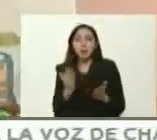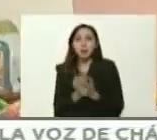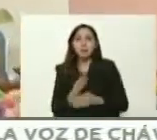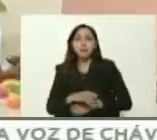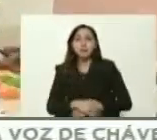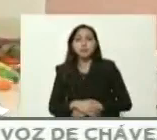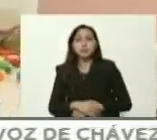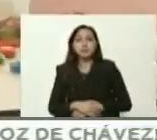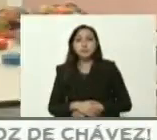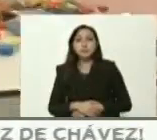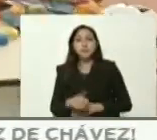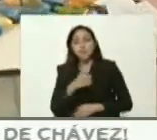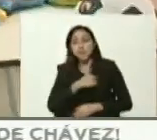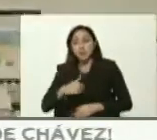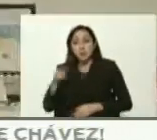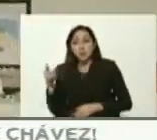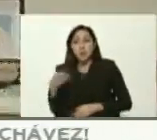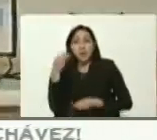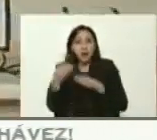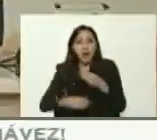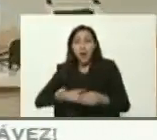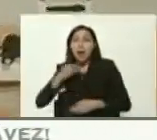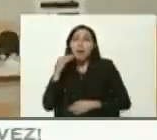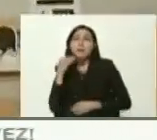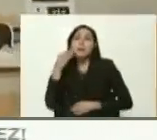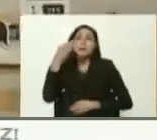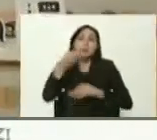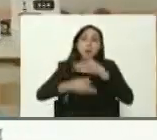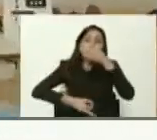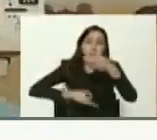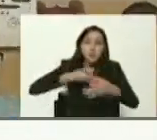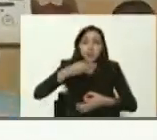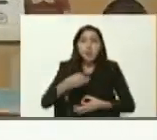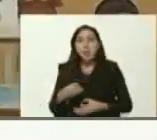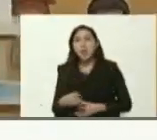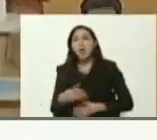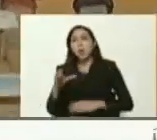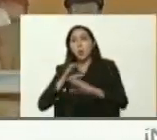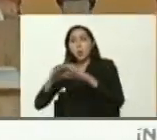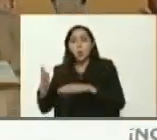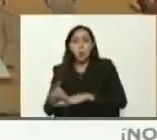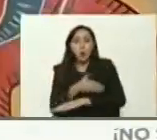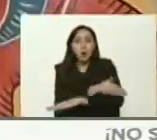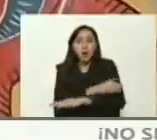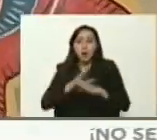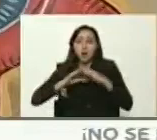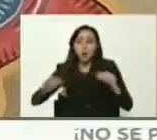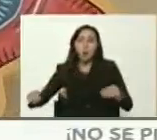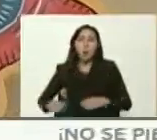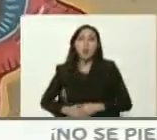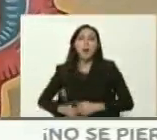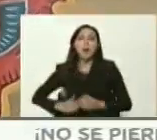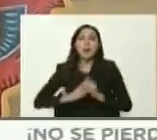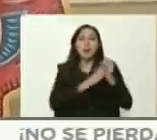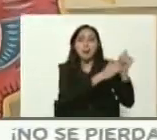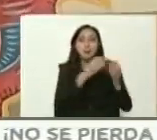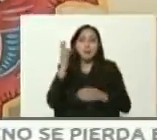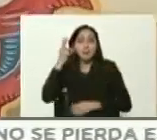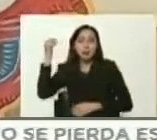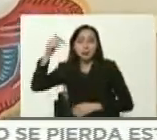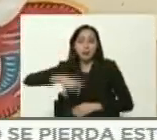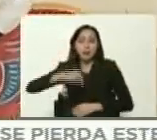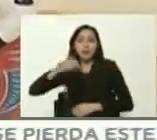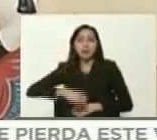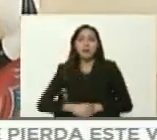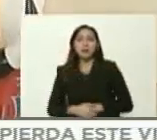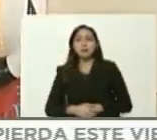bueno, quiero que sea ella la que cuente esta experiencia que acabamos de compartir con todas las madres procesadoras de esta base de